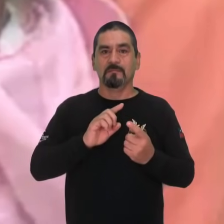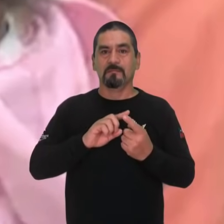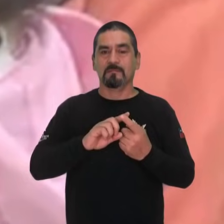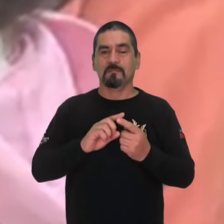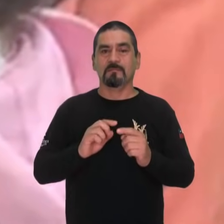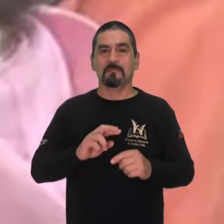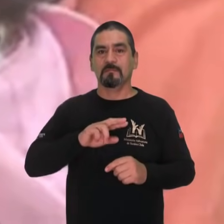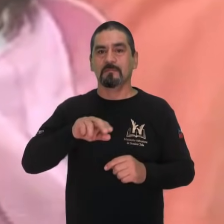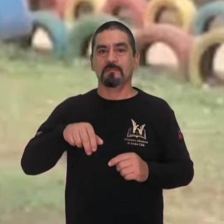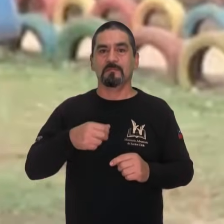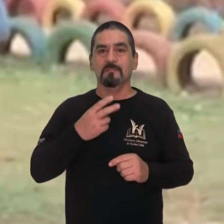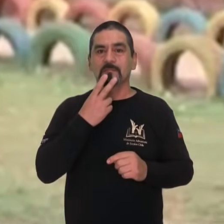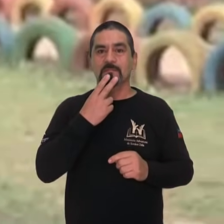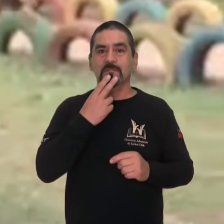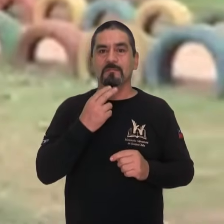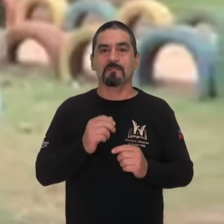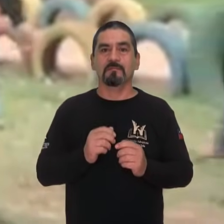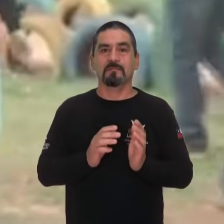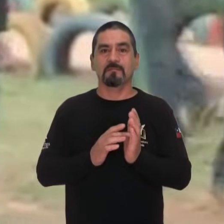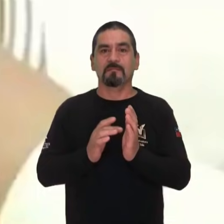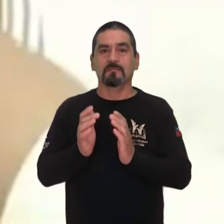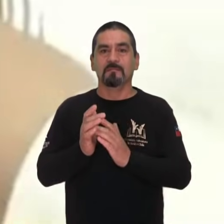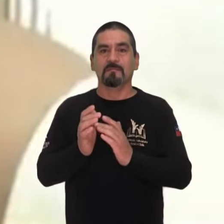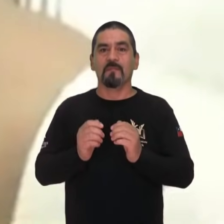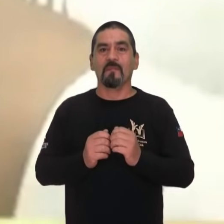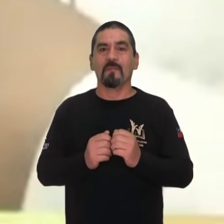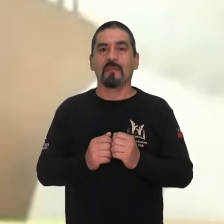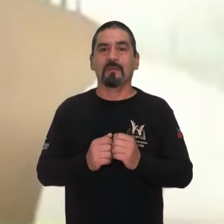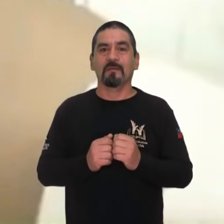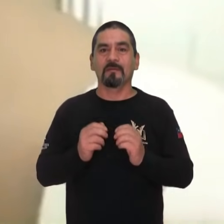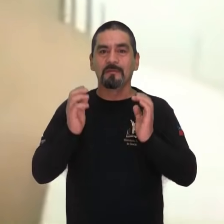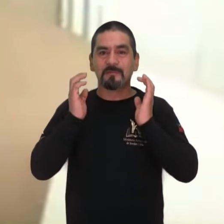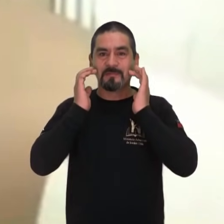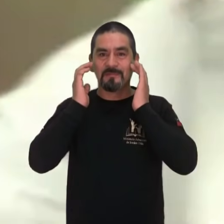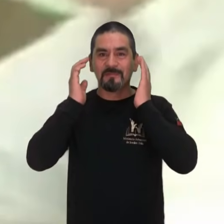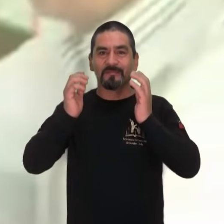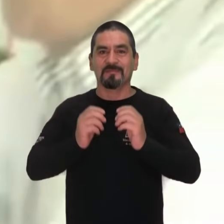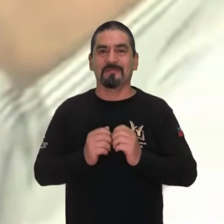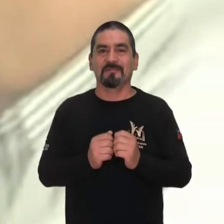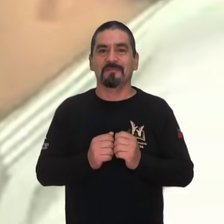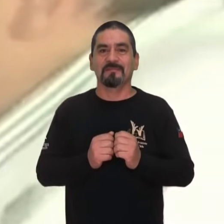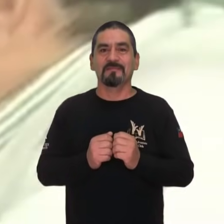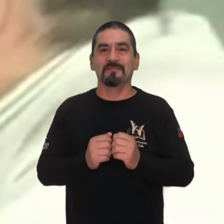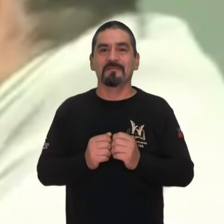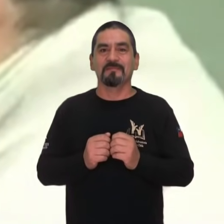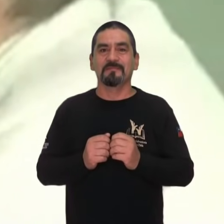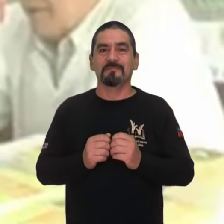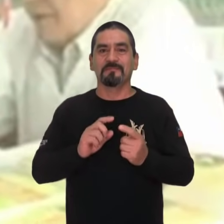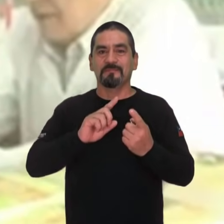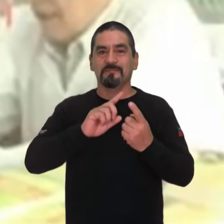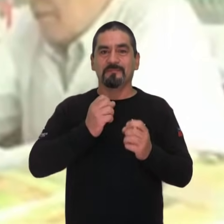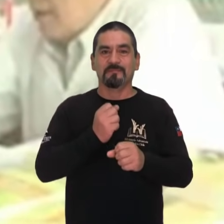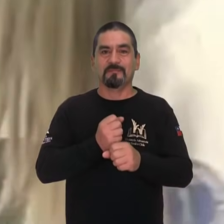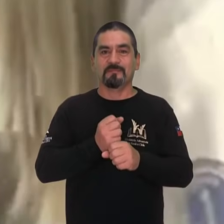Nuestras vidas pertenecen a Jesús y estamos muy felices trabajando en la iglesia para salvar más